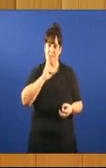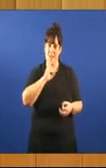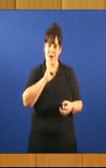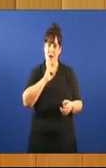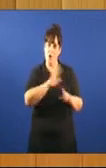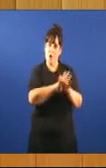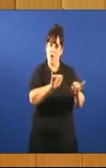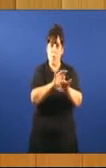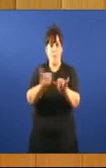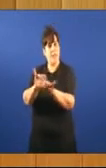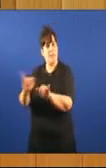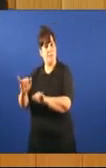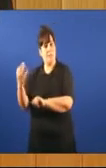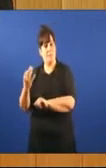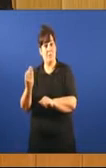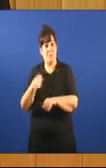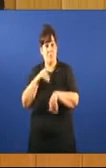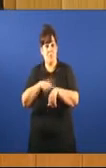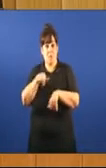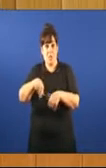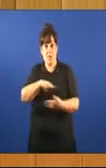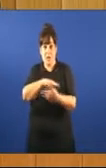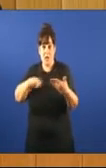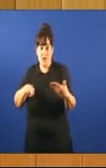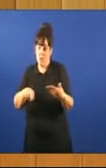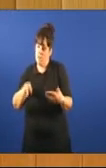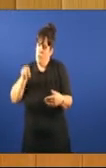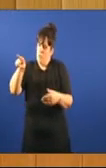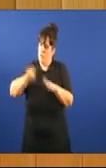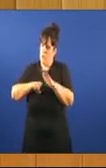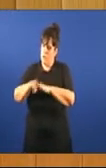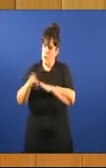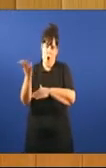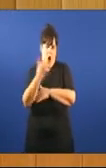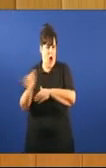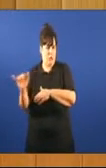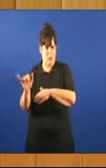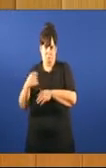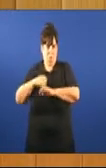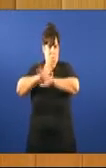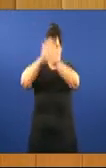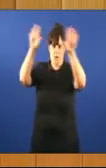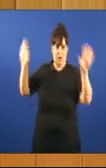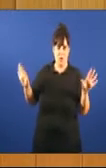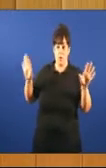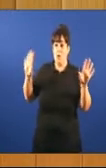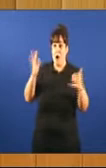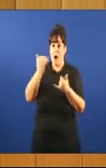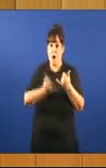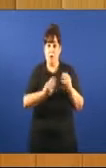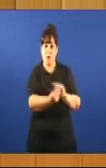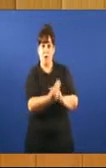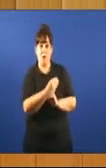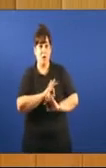Galiza, froito da súa maravillosa xestión, porque está claro que vostede é un maravilloso xestor, non recibirá ningunha